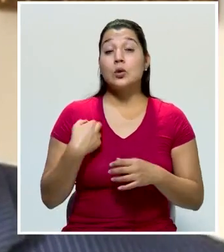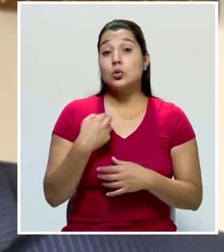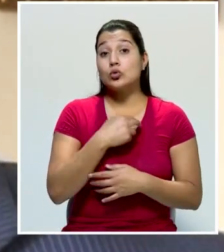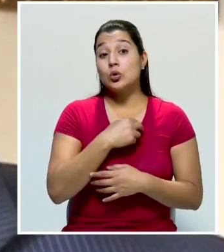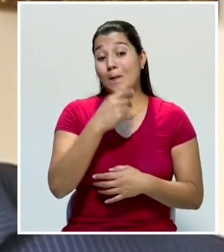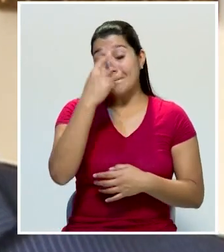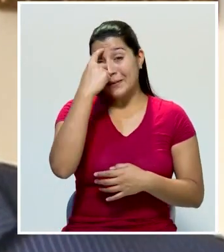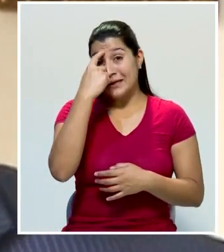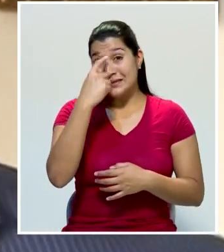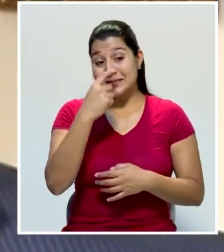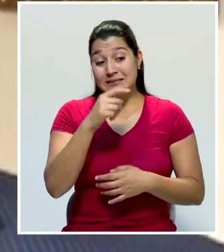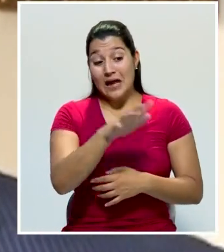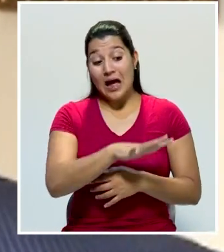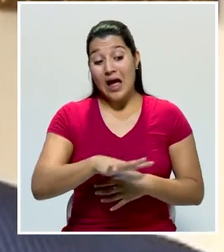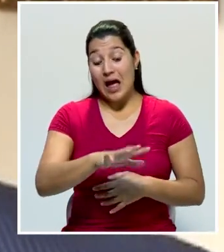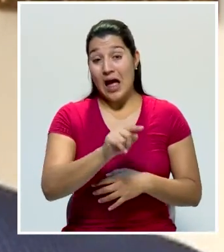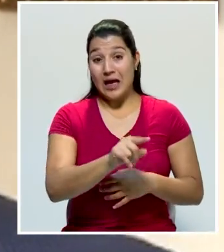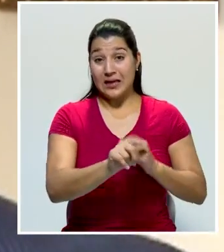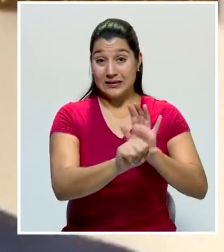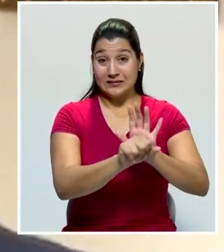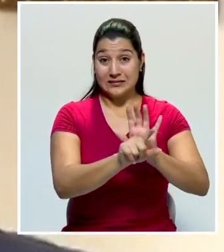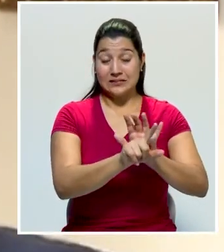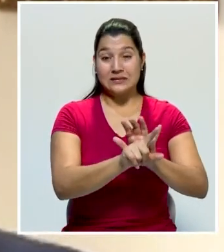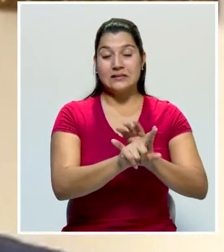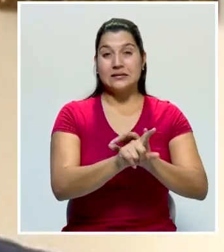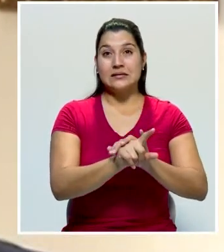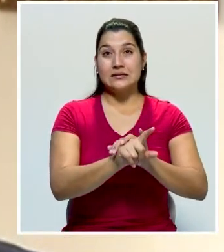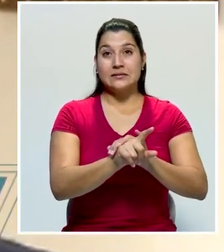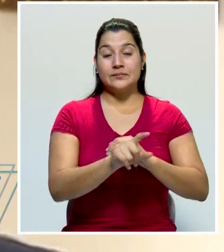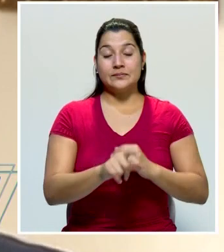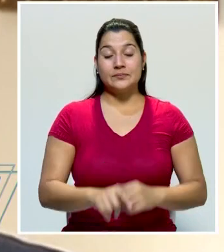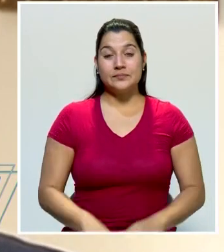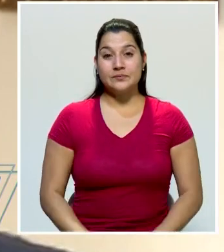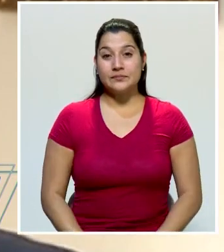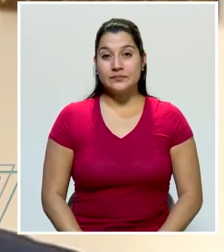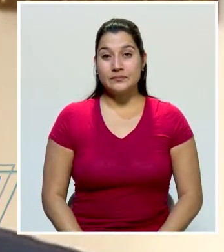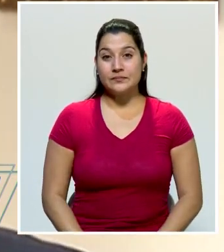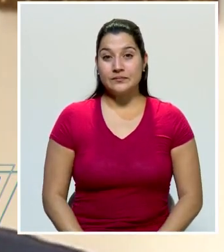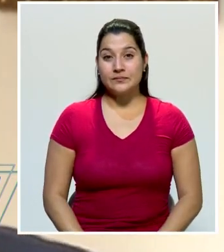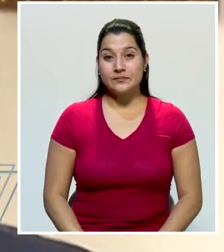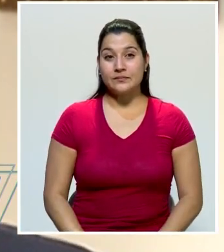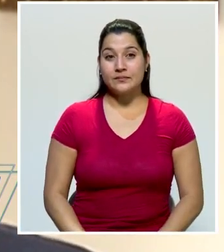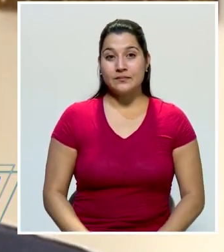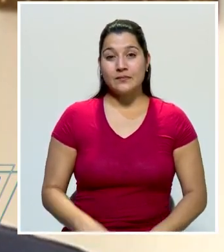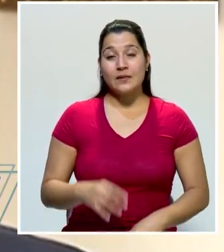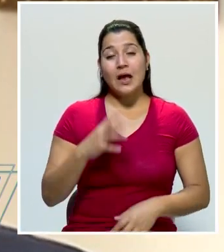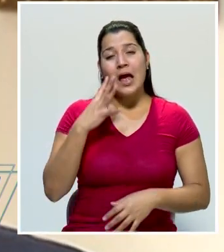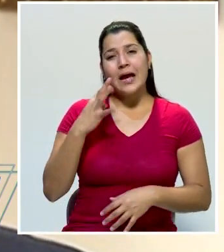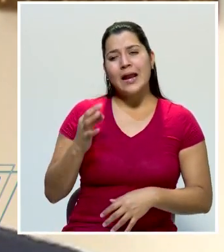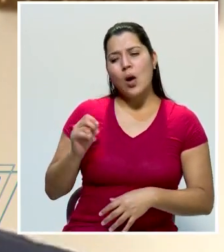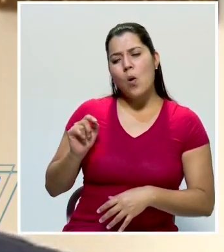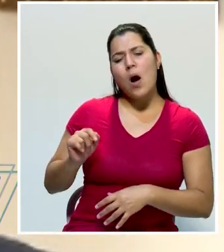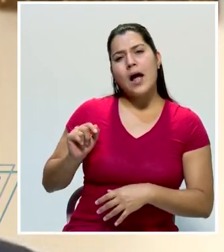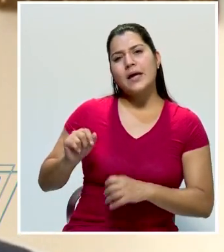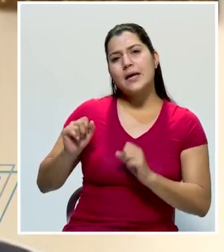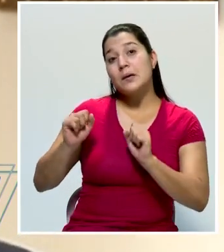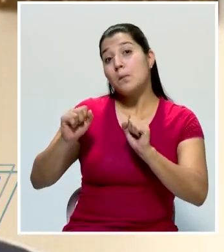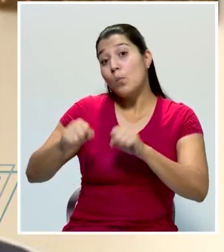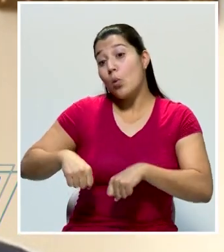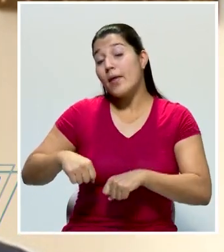disminuye abismalmente el monto que originalmente se estaba cobrando. De manera que vamos a hacer